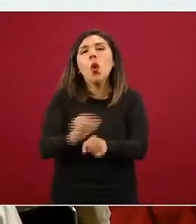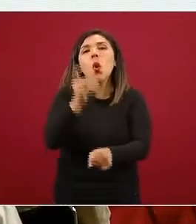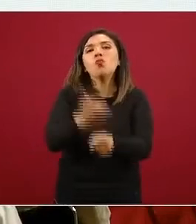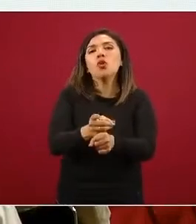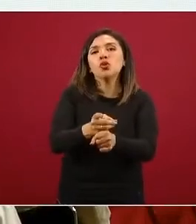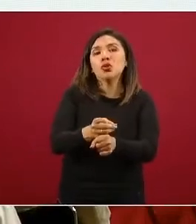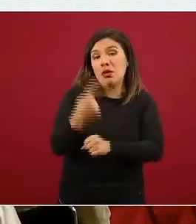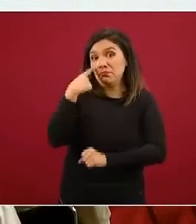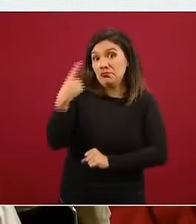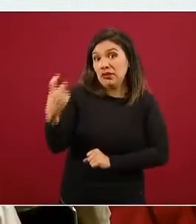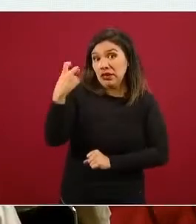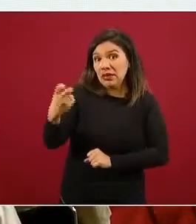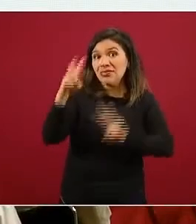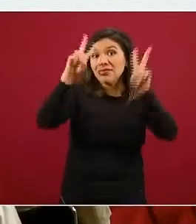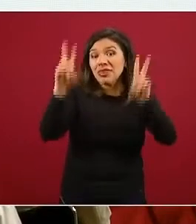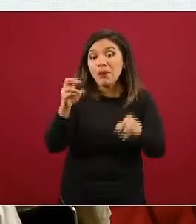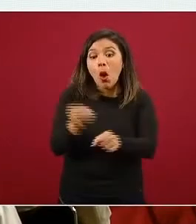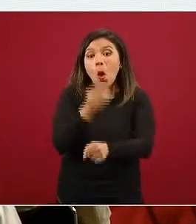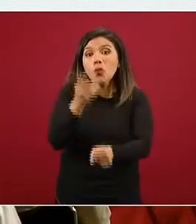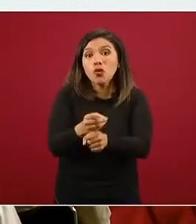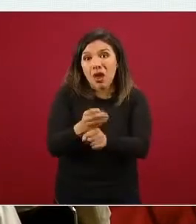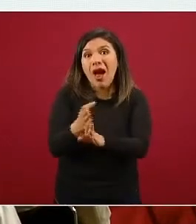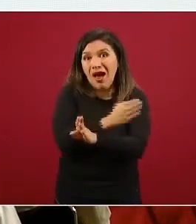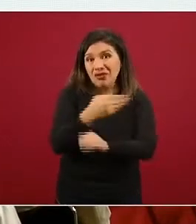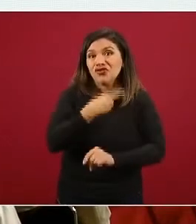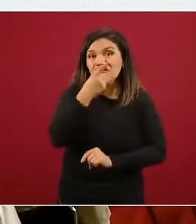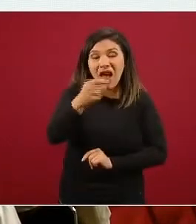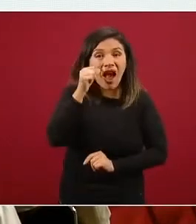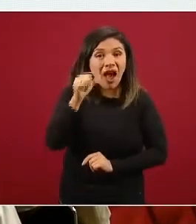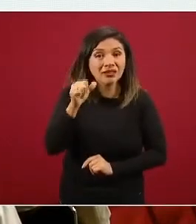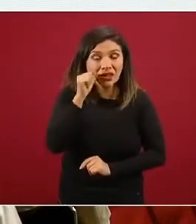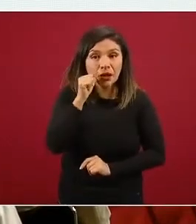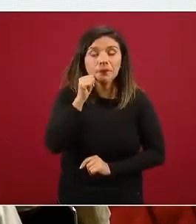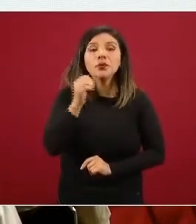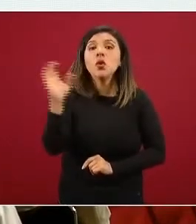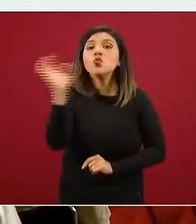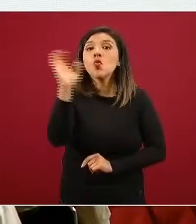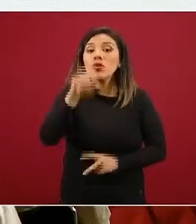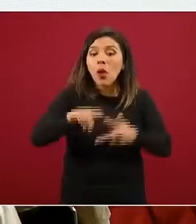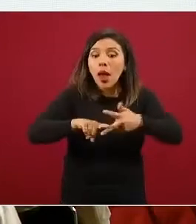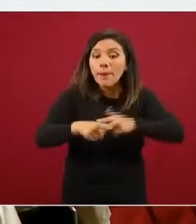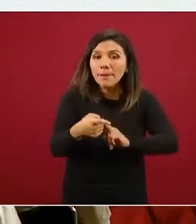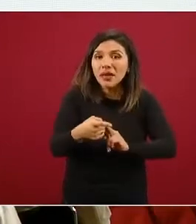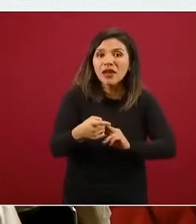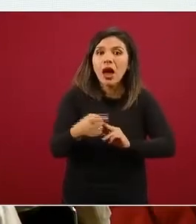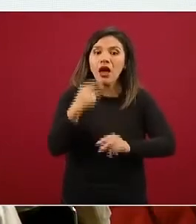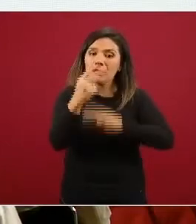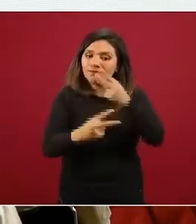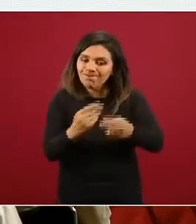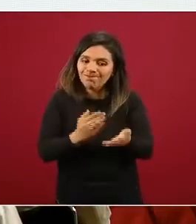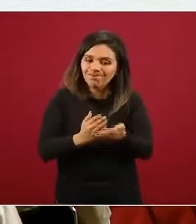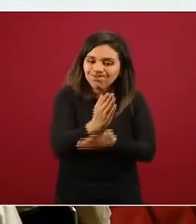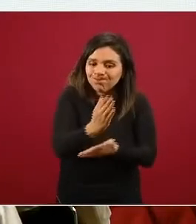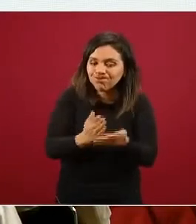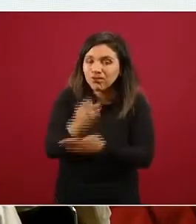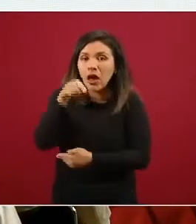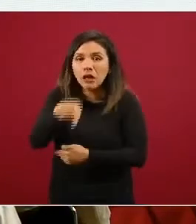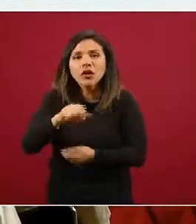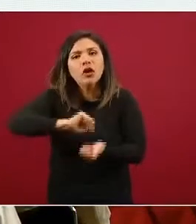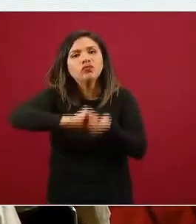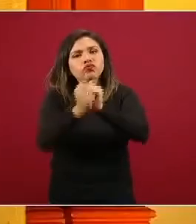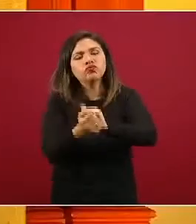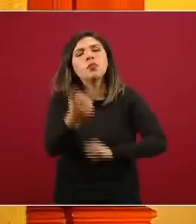fue por el tema de oportunidad que ya señalábamos ayer, cuando se iniciaron las intervenciones y qué efecto